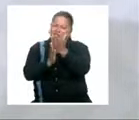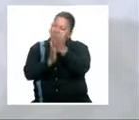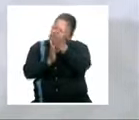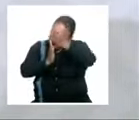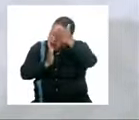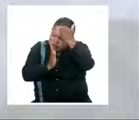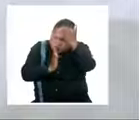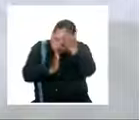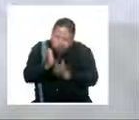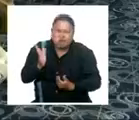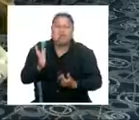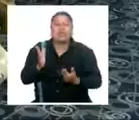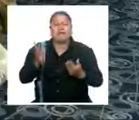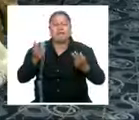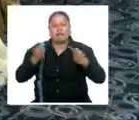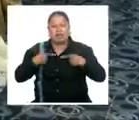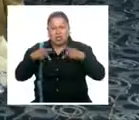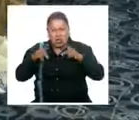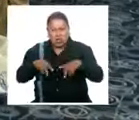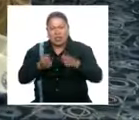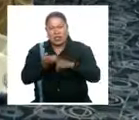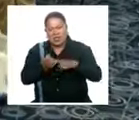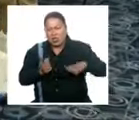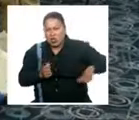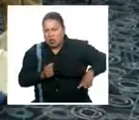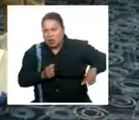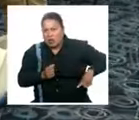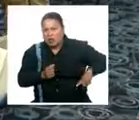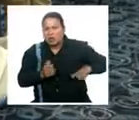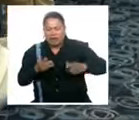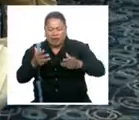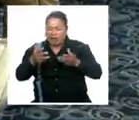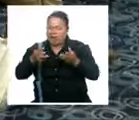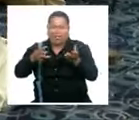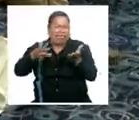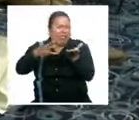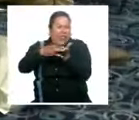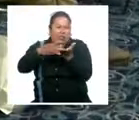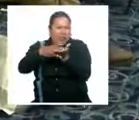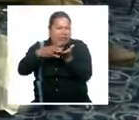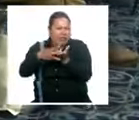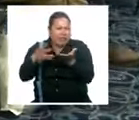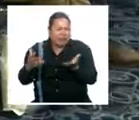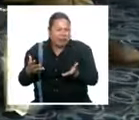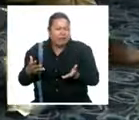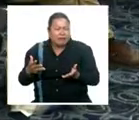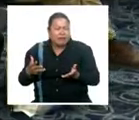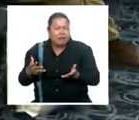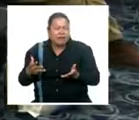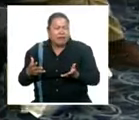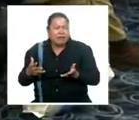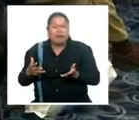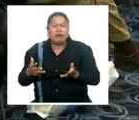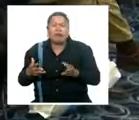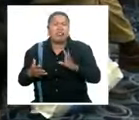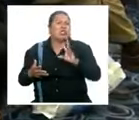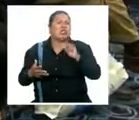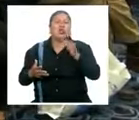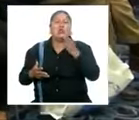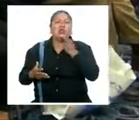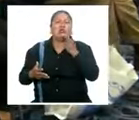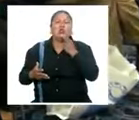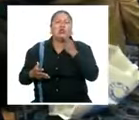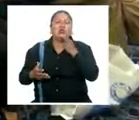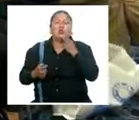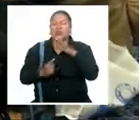la estructura del gobierno en una tercera parte. Ya no usamos